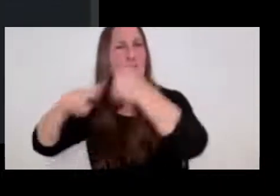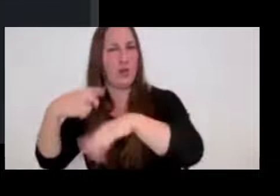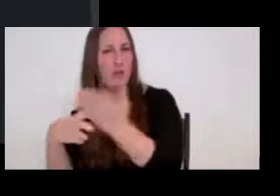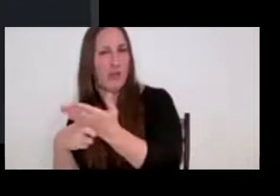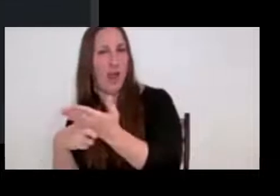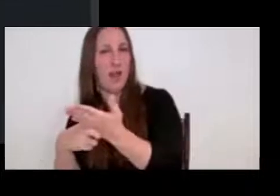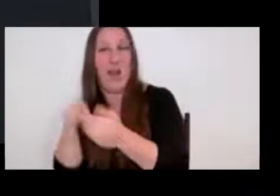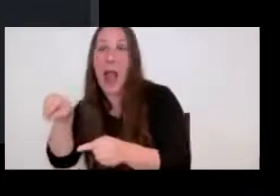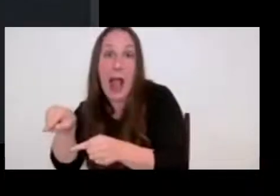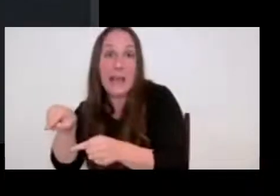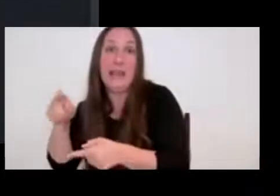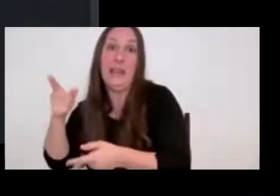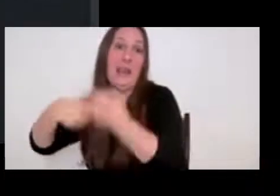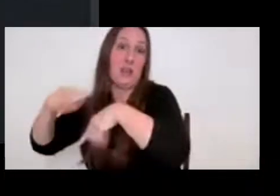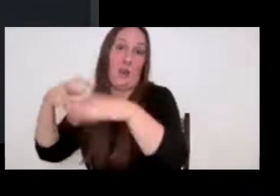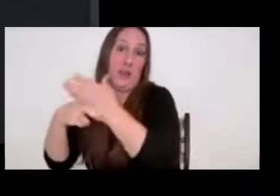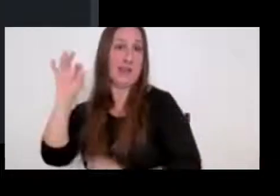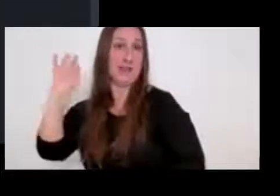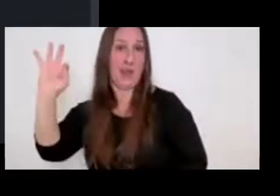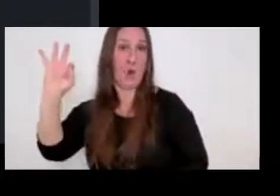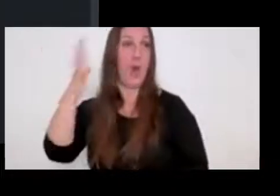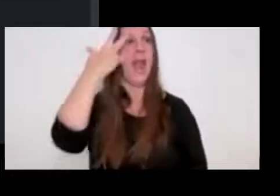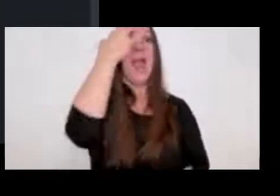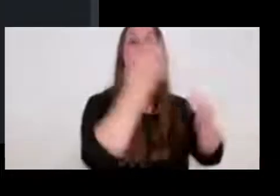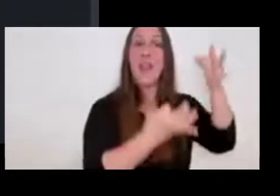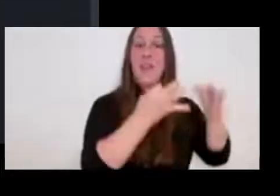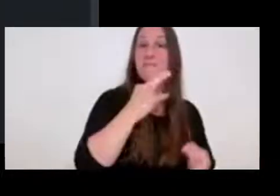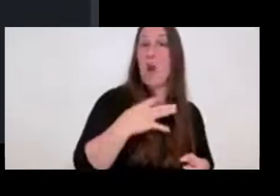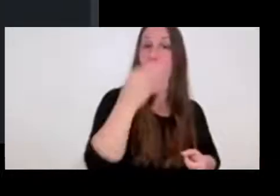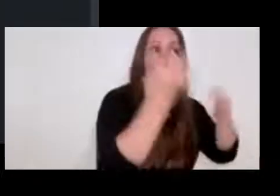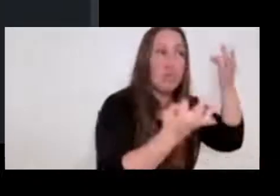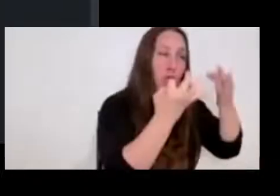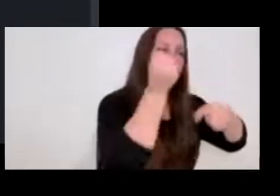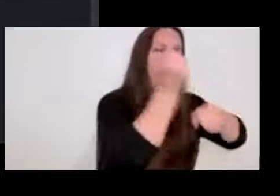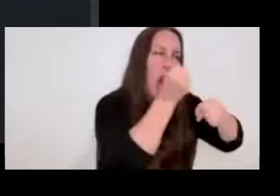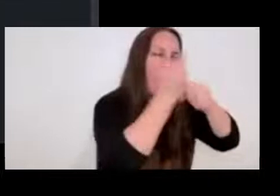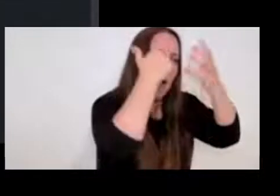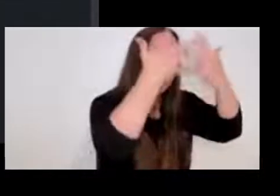cero, digamos, ¿no es cierto? Y la evaluación va a ser mucho más el trabajo que voy a tener que hacer.